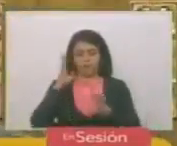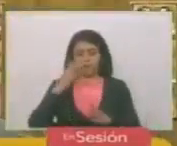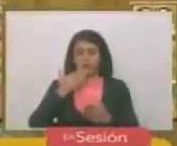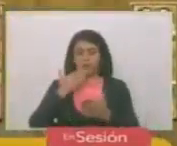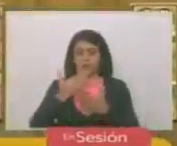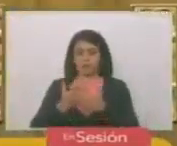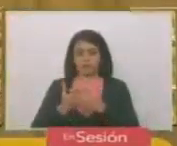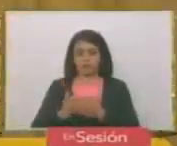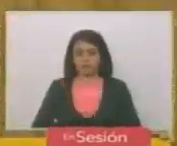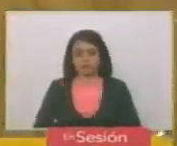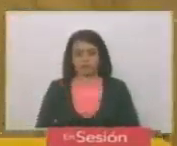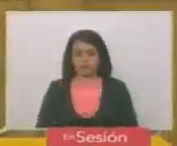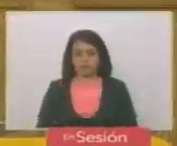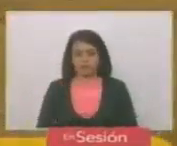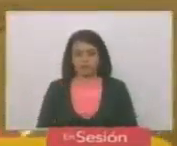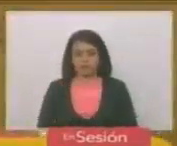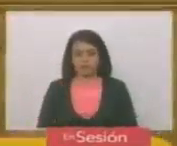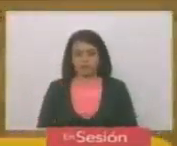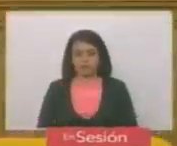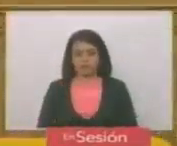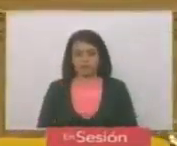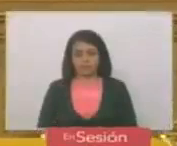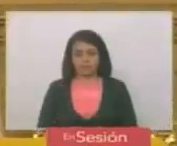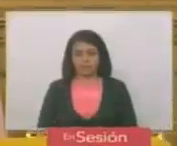Muchísimas gracias.